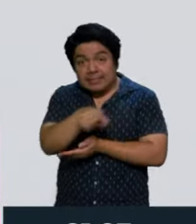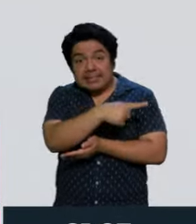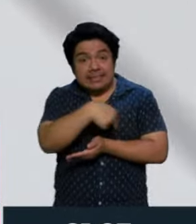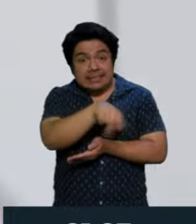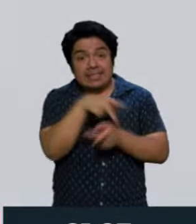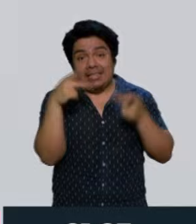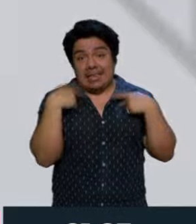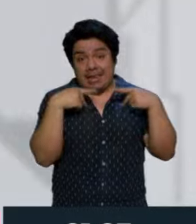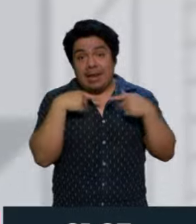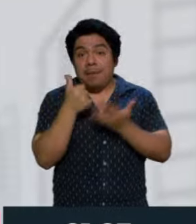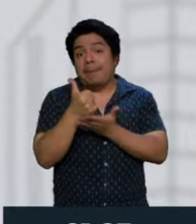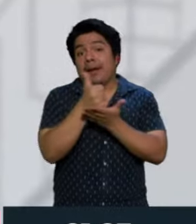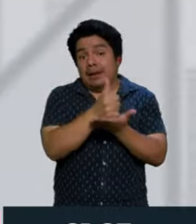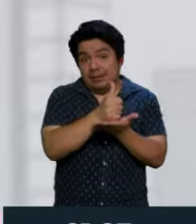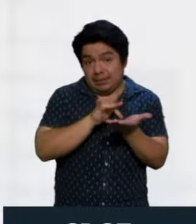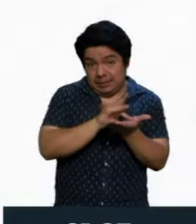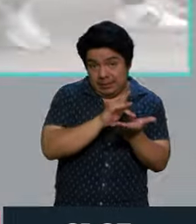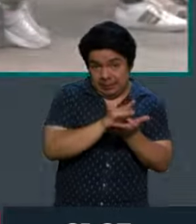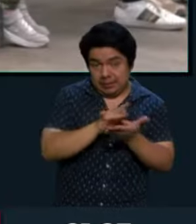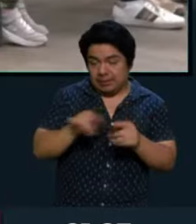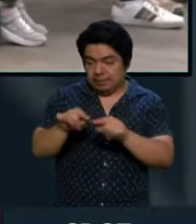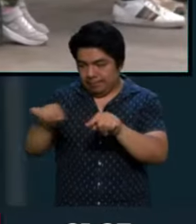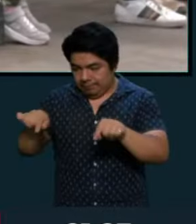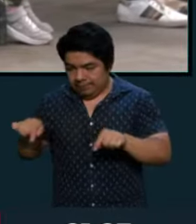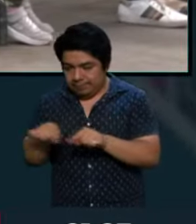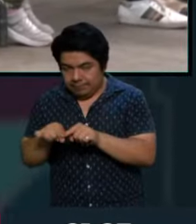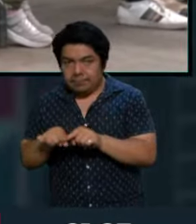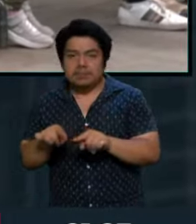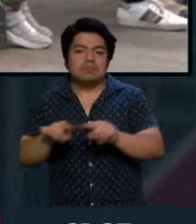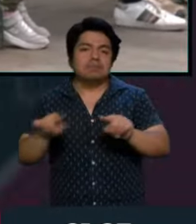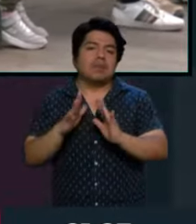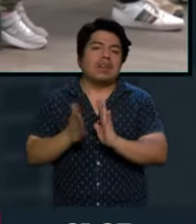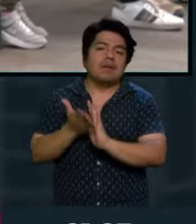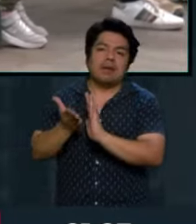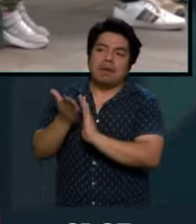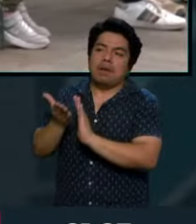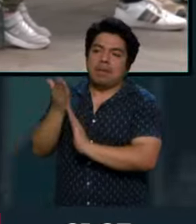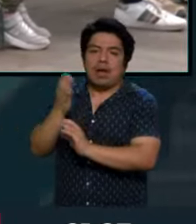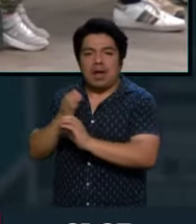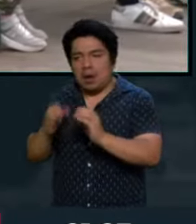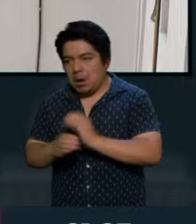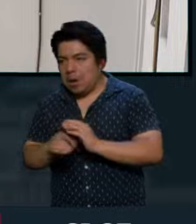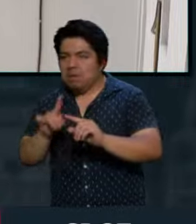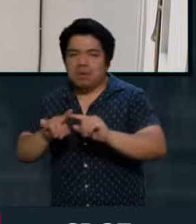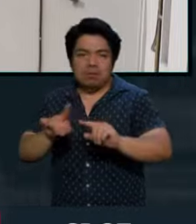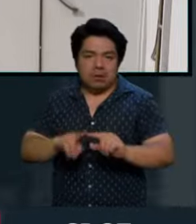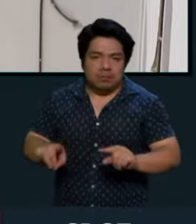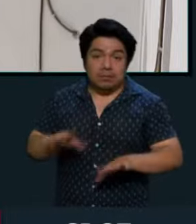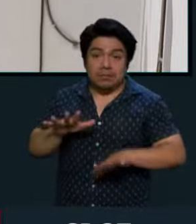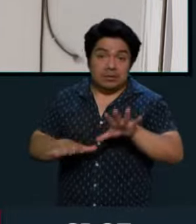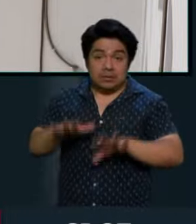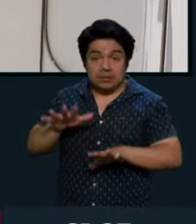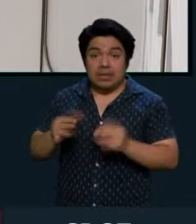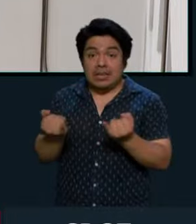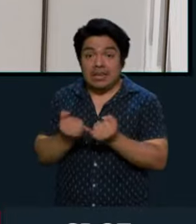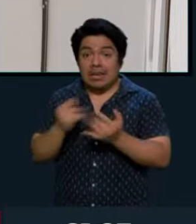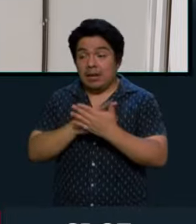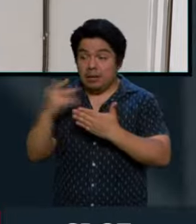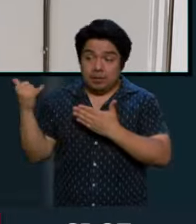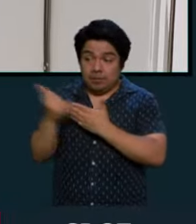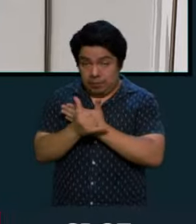sociedad. El suelo público se destina a temas de infraestructura, de equipamiento y muy frecuentemente para el desarrollo de proyectos de